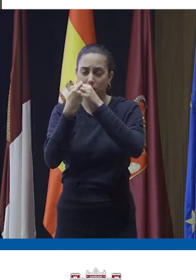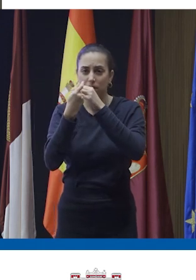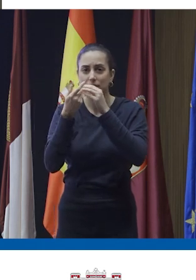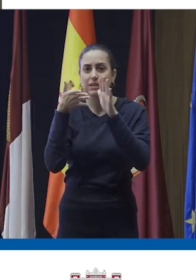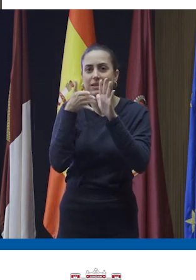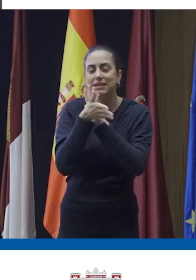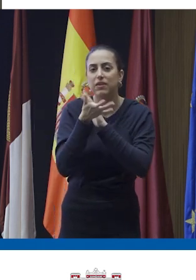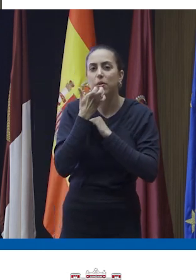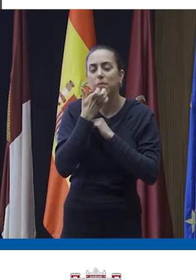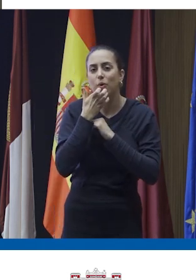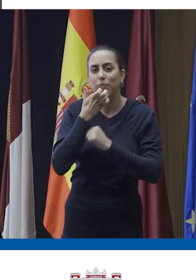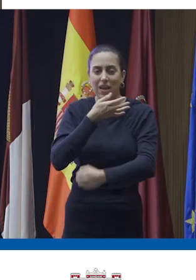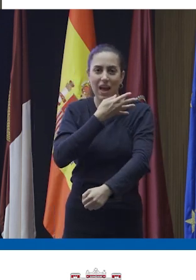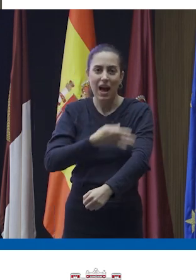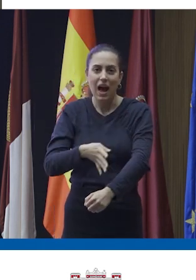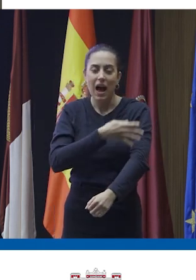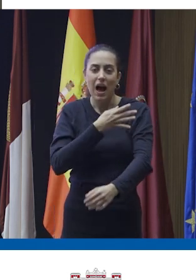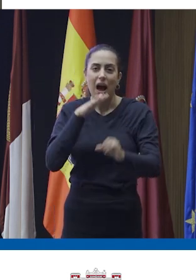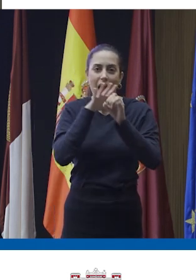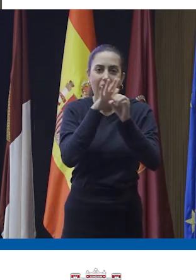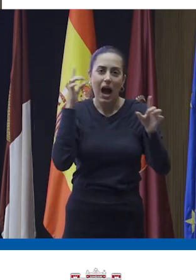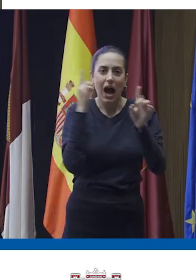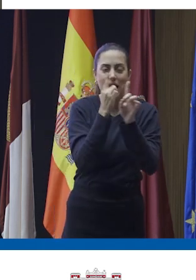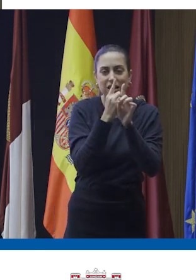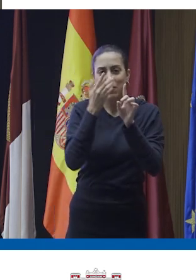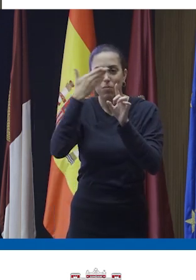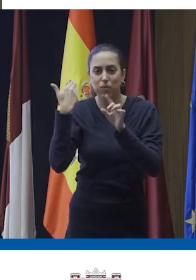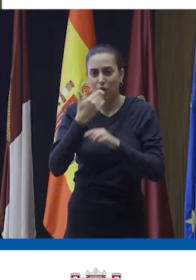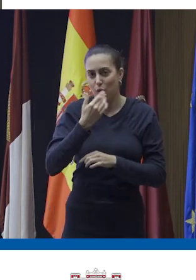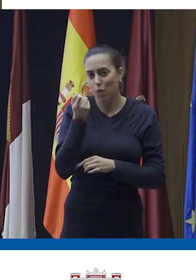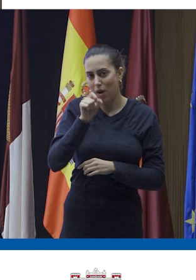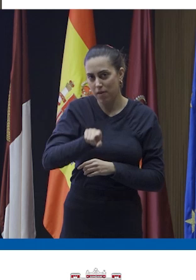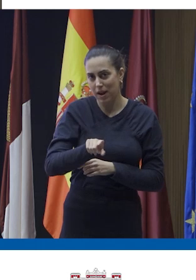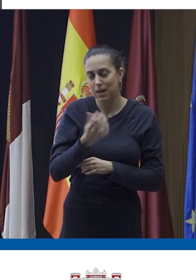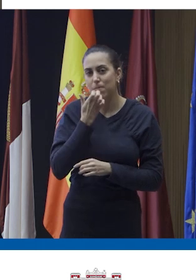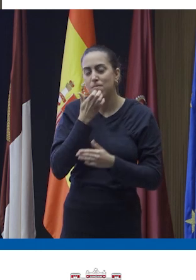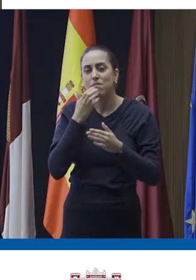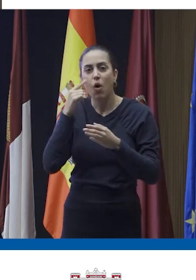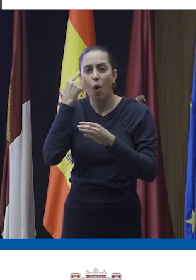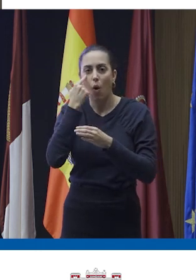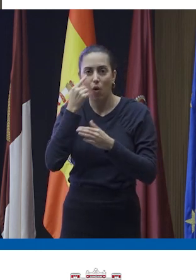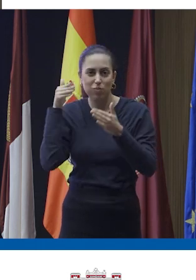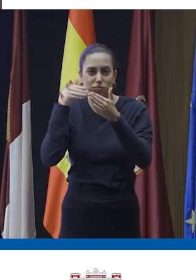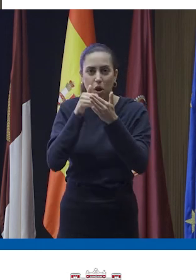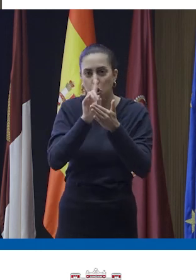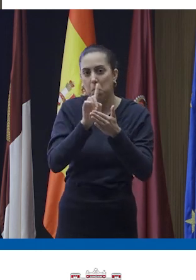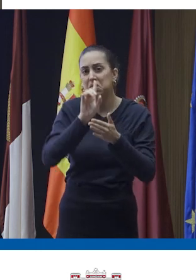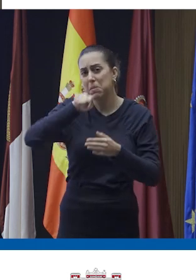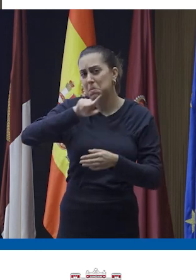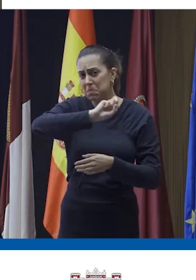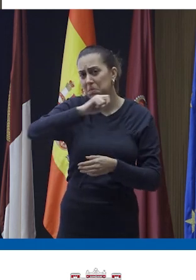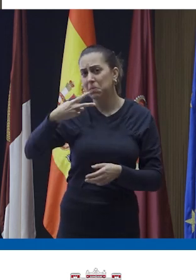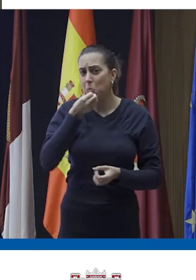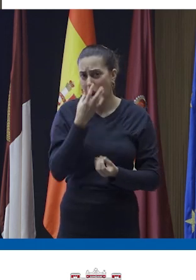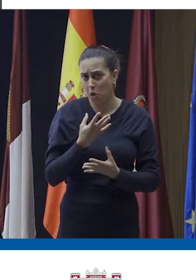necesario retirar anticoagulantes, no paraliza el ojo, entre comillas, pero consigue también muy buenos resultados. Y